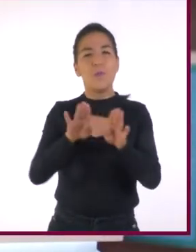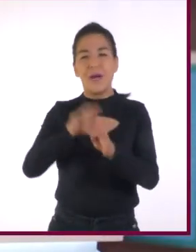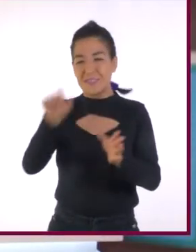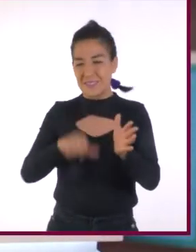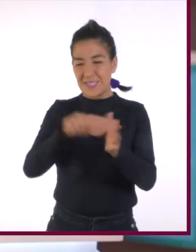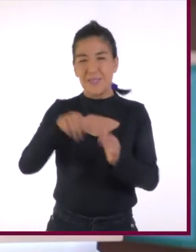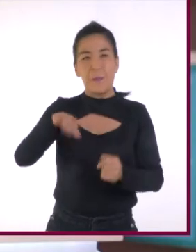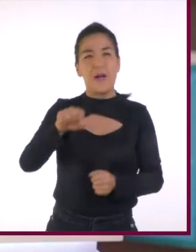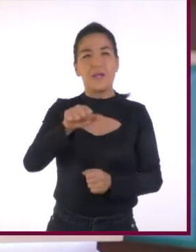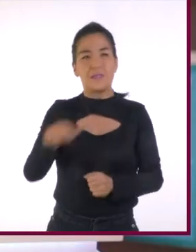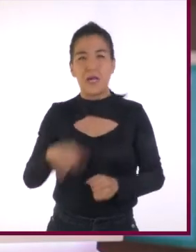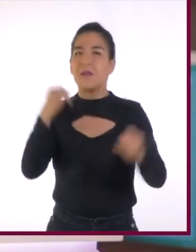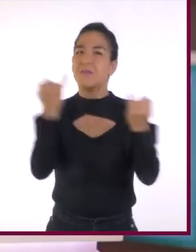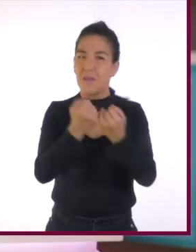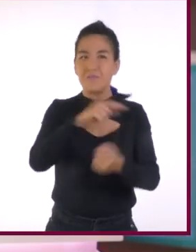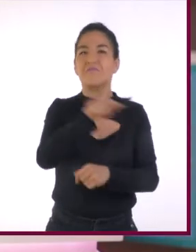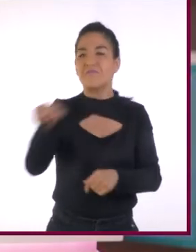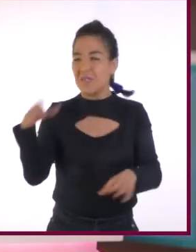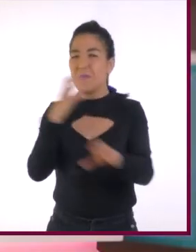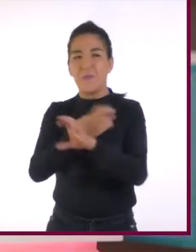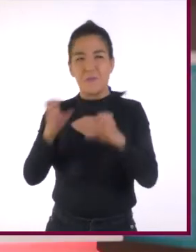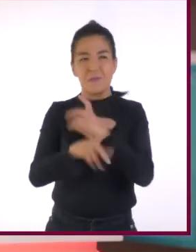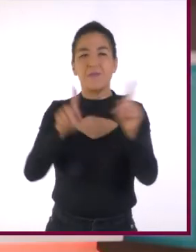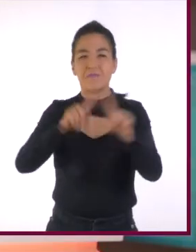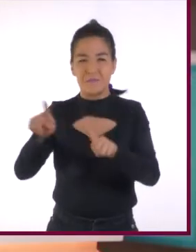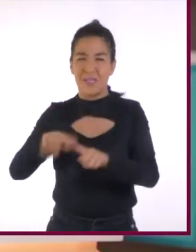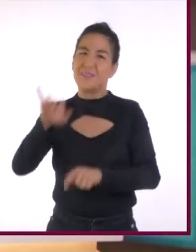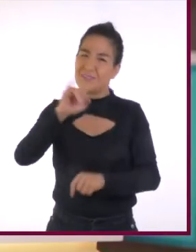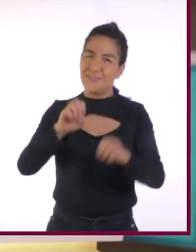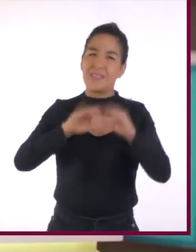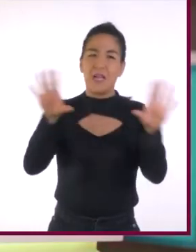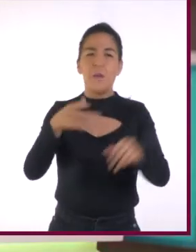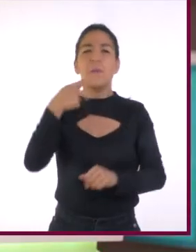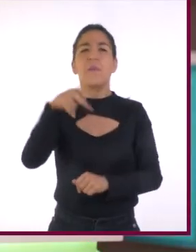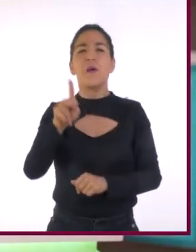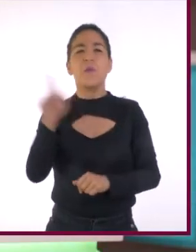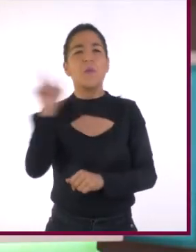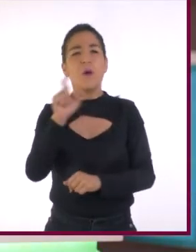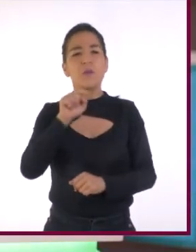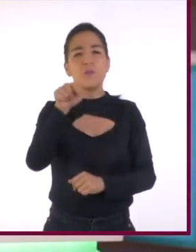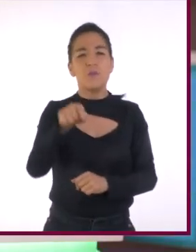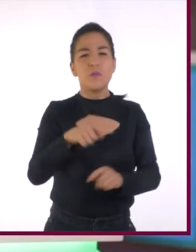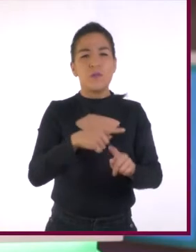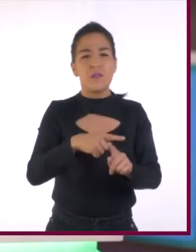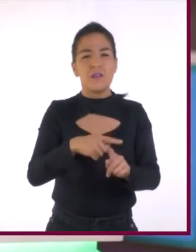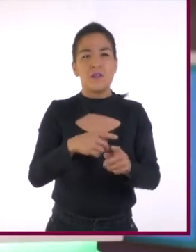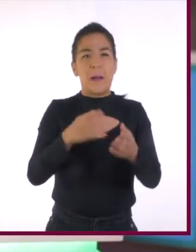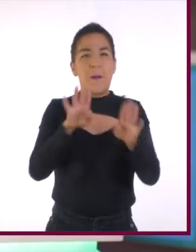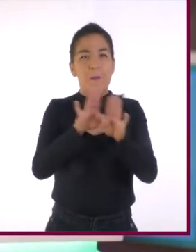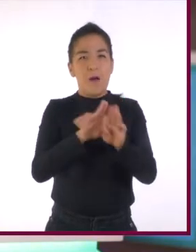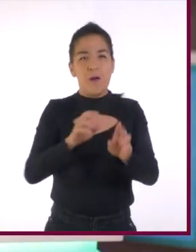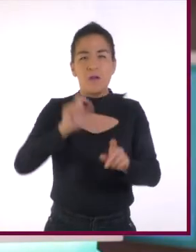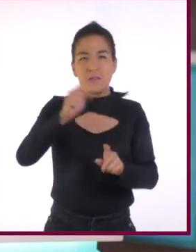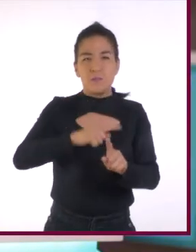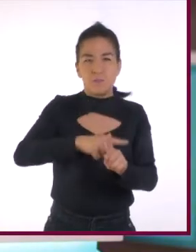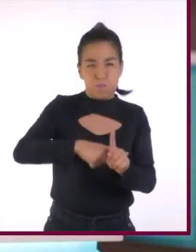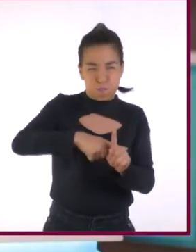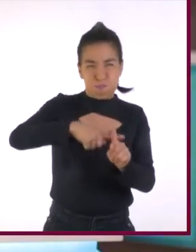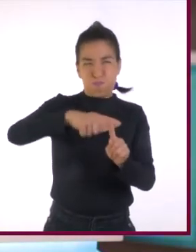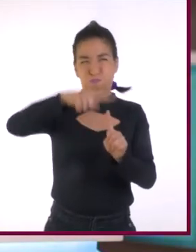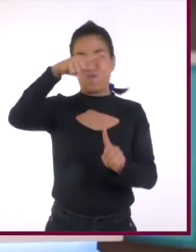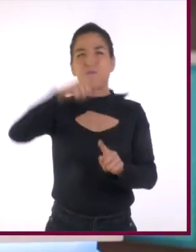bolita, el centro de masa está pues, en el centro de la esfera. En cambio, agarras esa plastilina, no le quitas nada, conservación